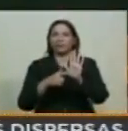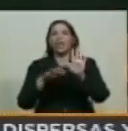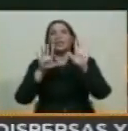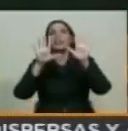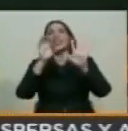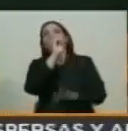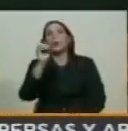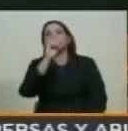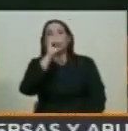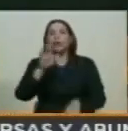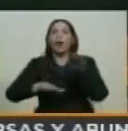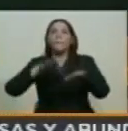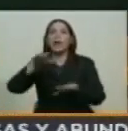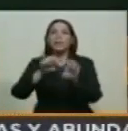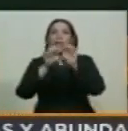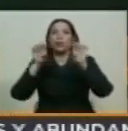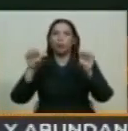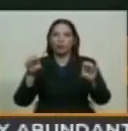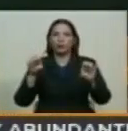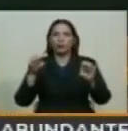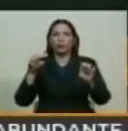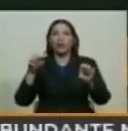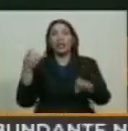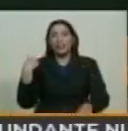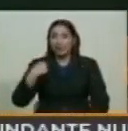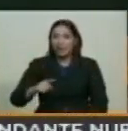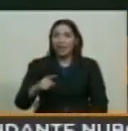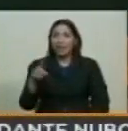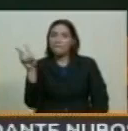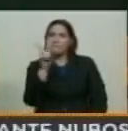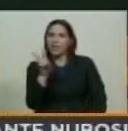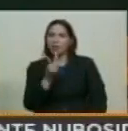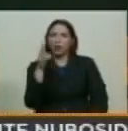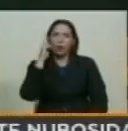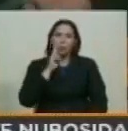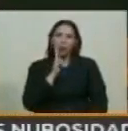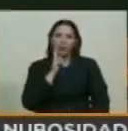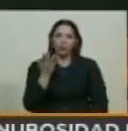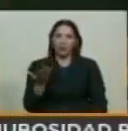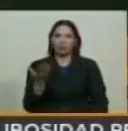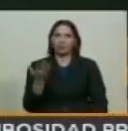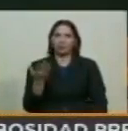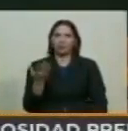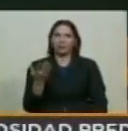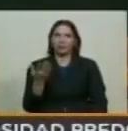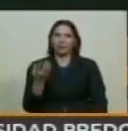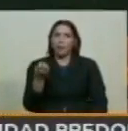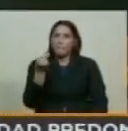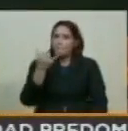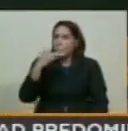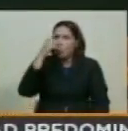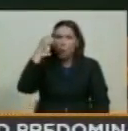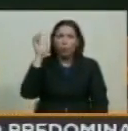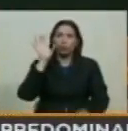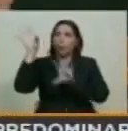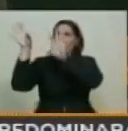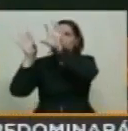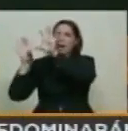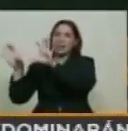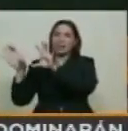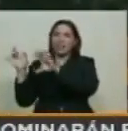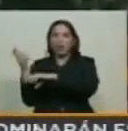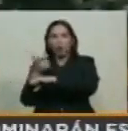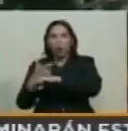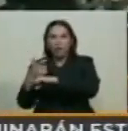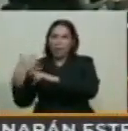los avances en educación que tiene hoy la Venezuela bolivariana. Muchos de los países, sus gobiernos que